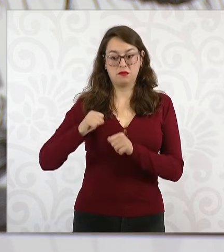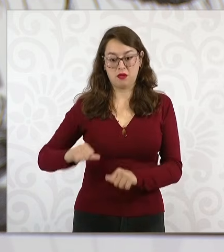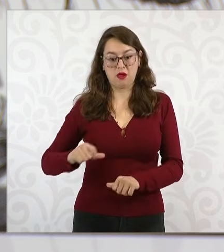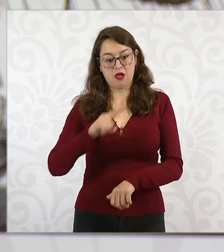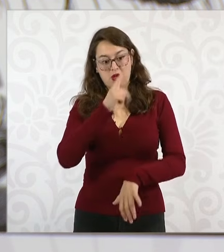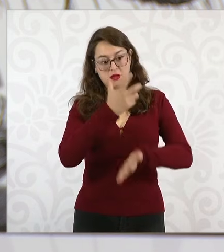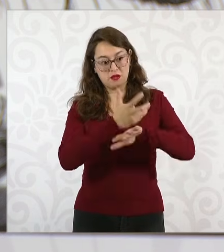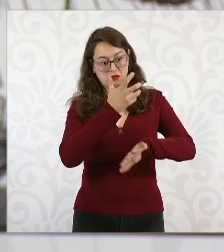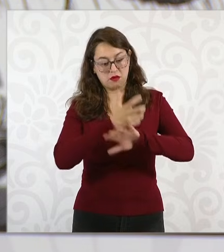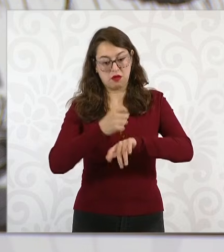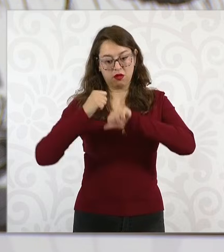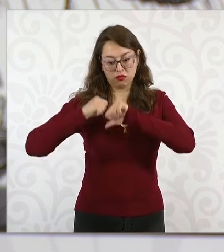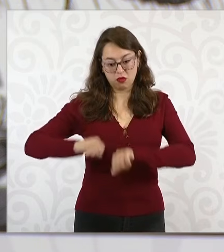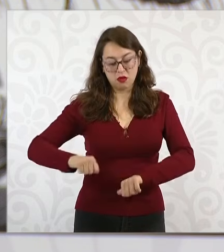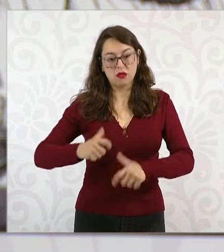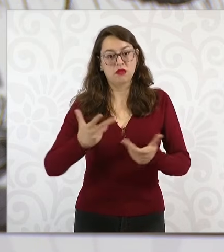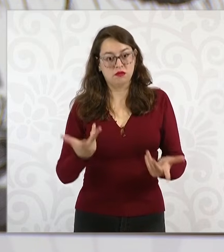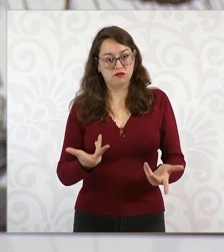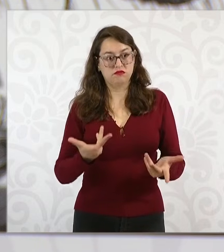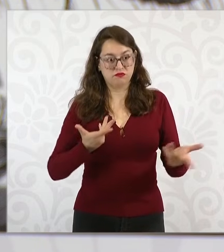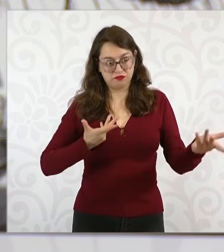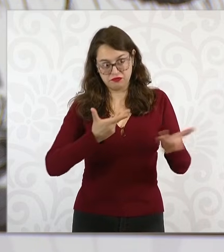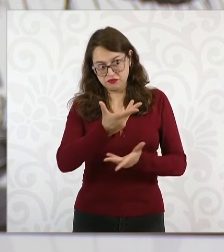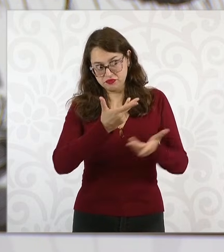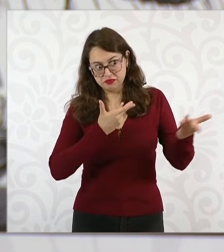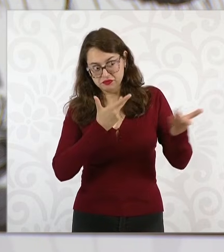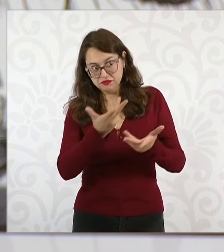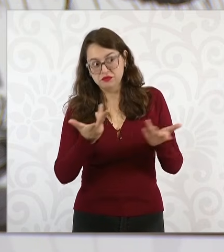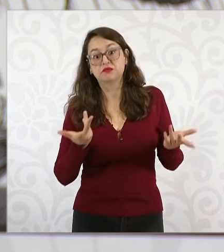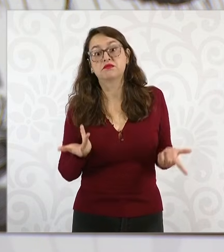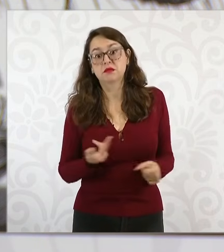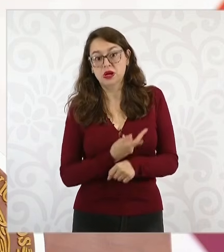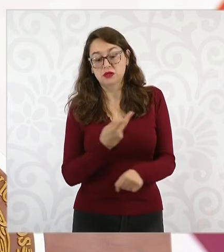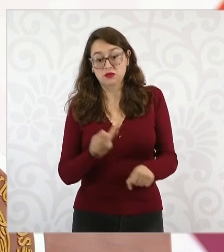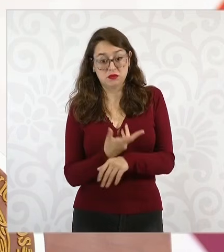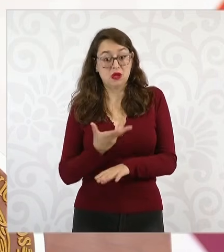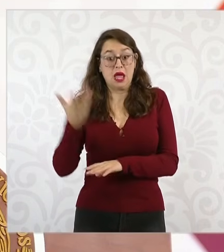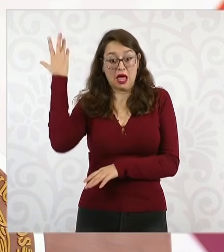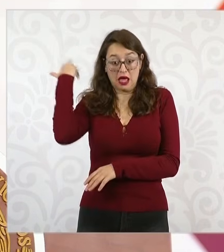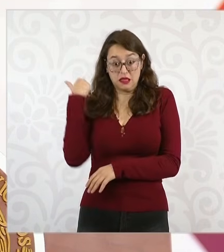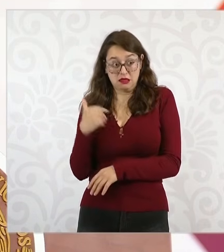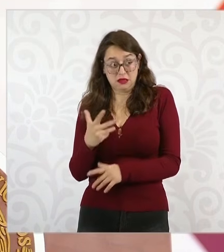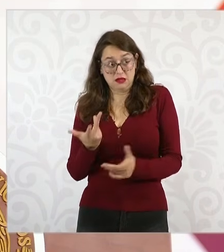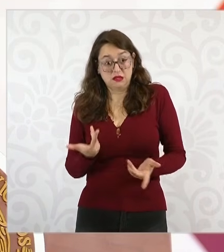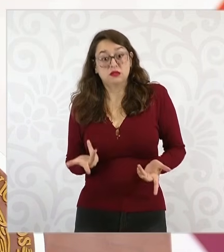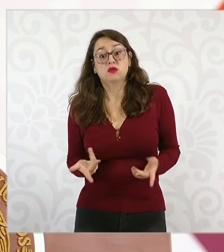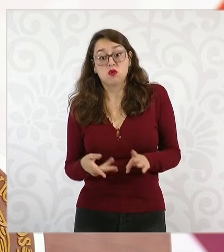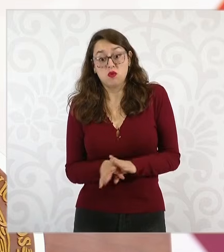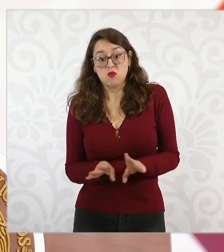actuales del gobierno de los Estados Unidos y las de entonces. Muy relevante.